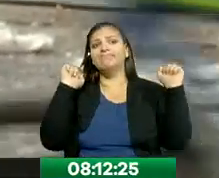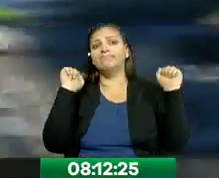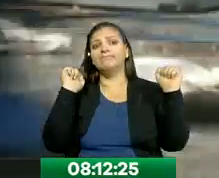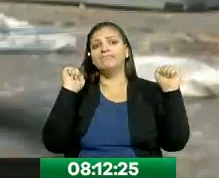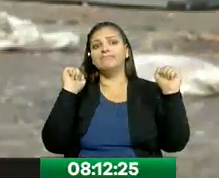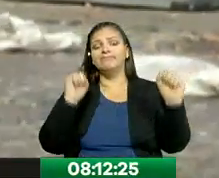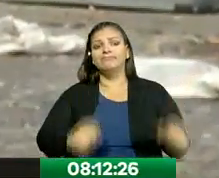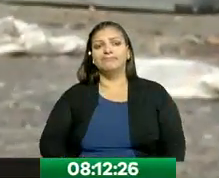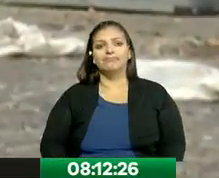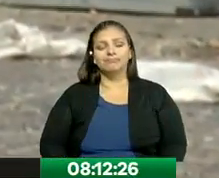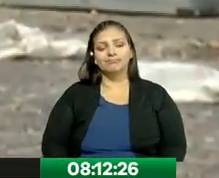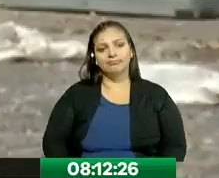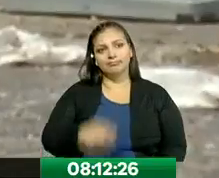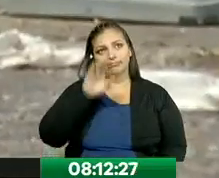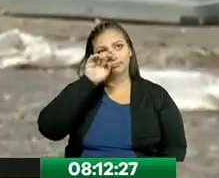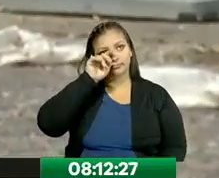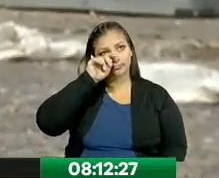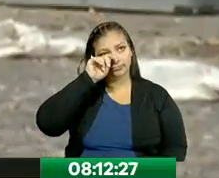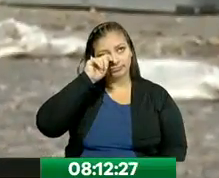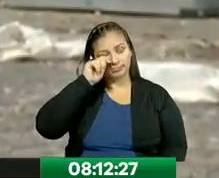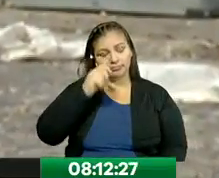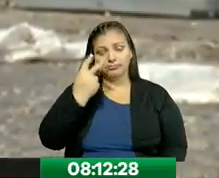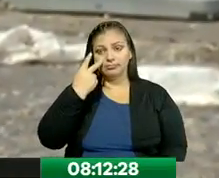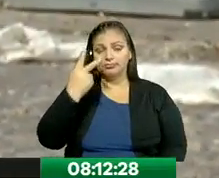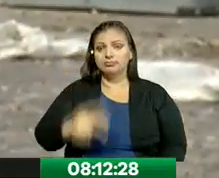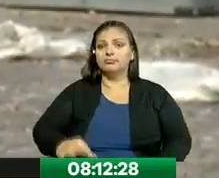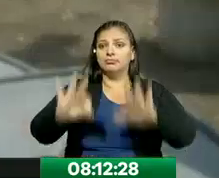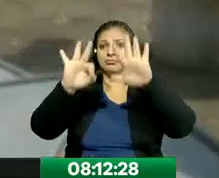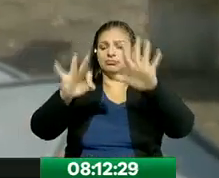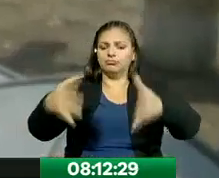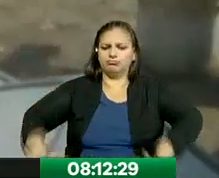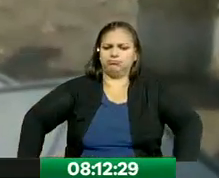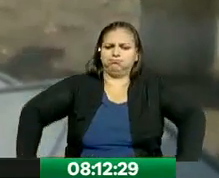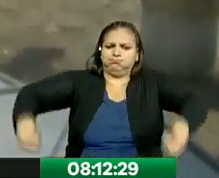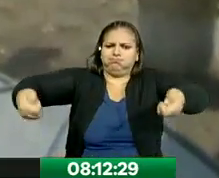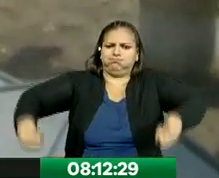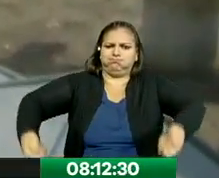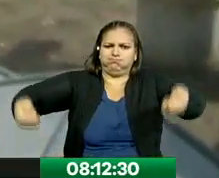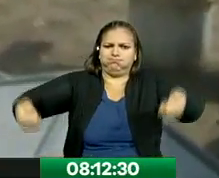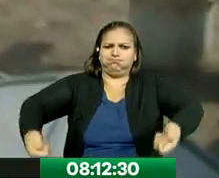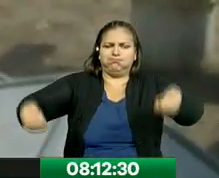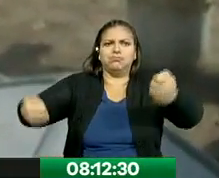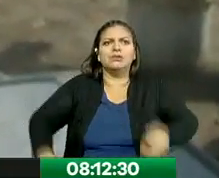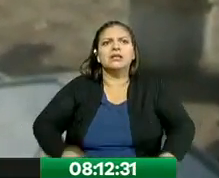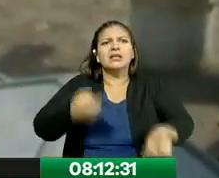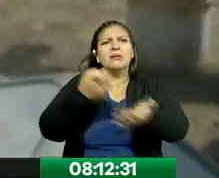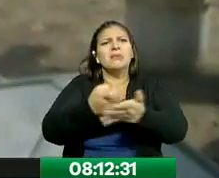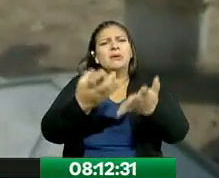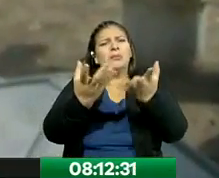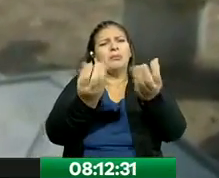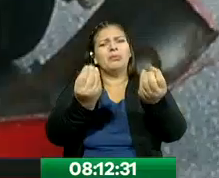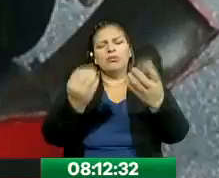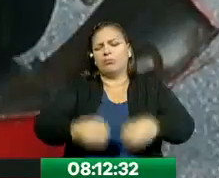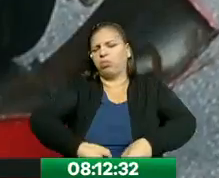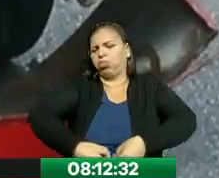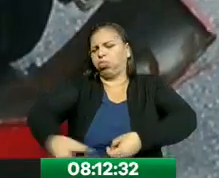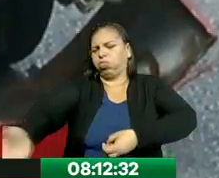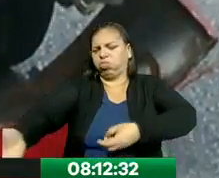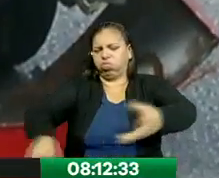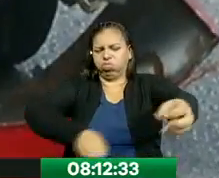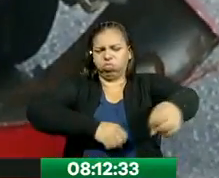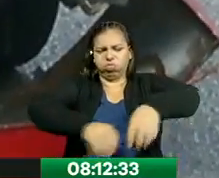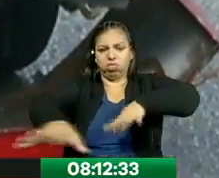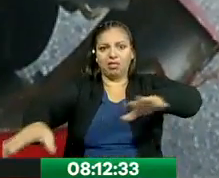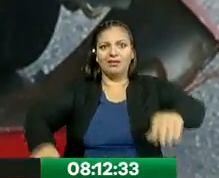al golpe y las ocho cajas con capacidad para mil libras de camarón cada una se destaparon derramando el producto sobre la calzada eso atrajo